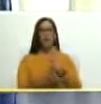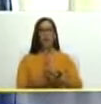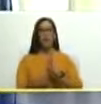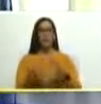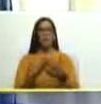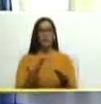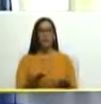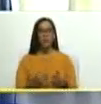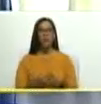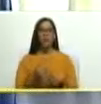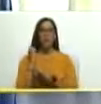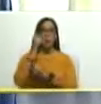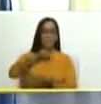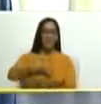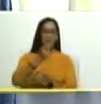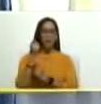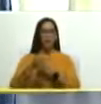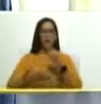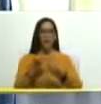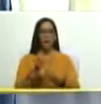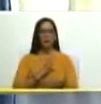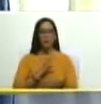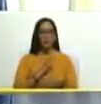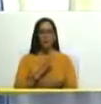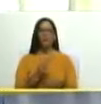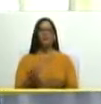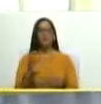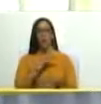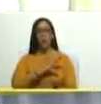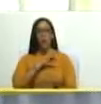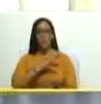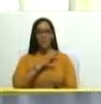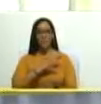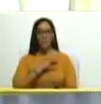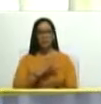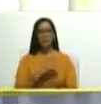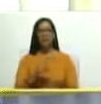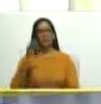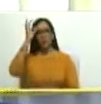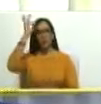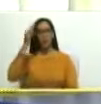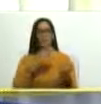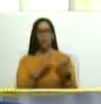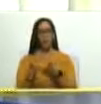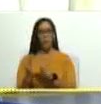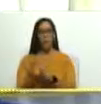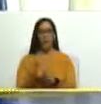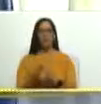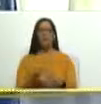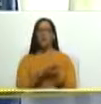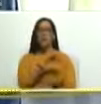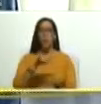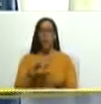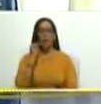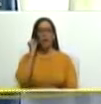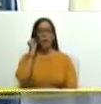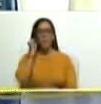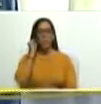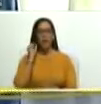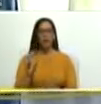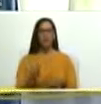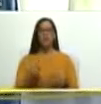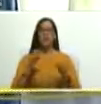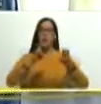los pescadores hagan parte de los comités de los consejos comunales, igual que las mujeres,